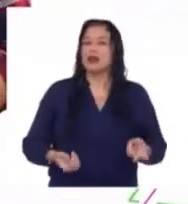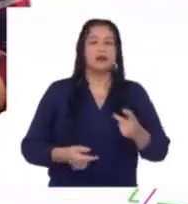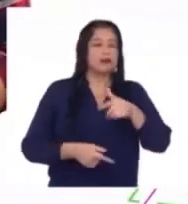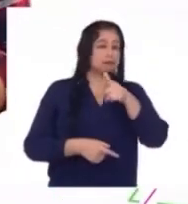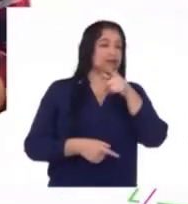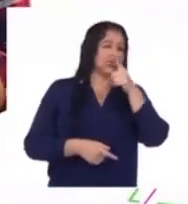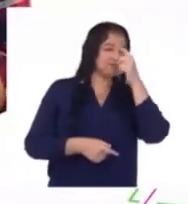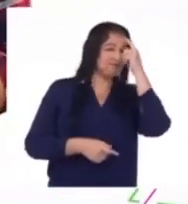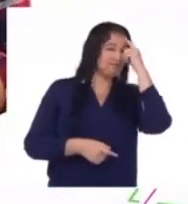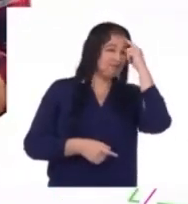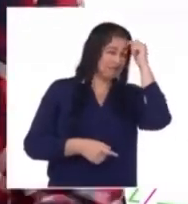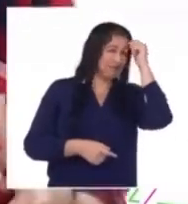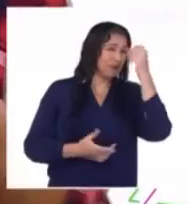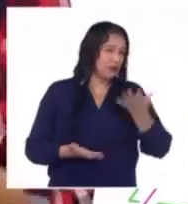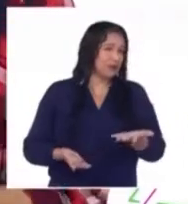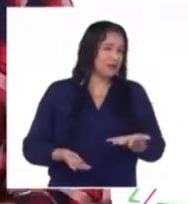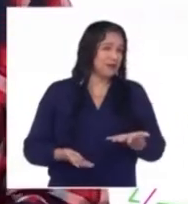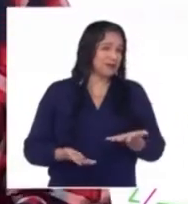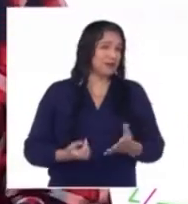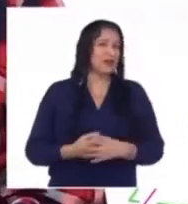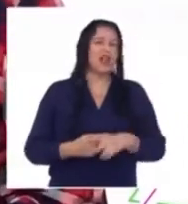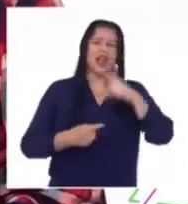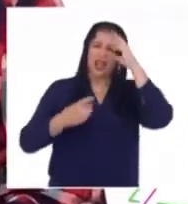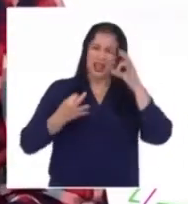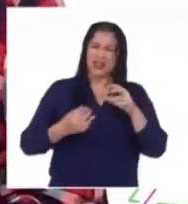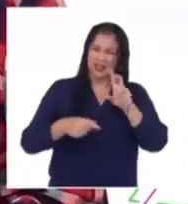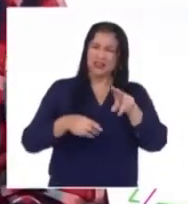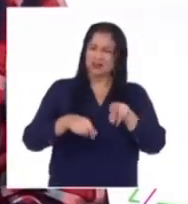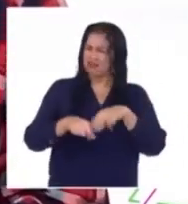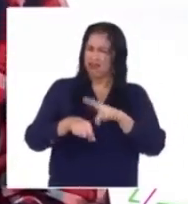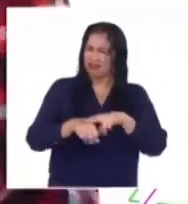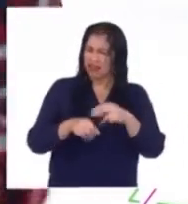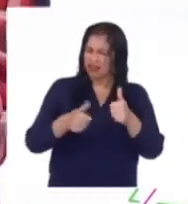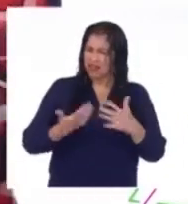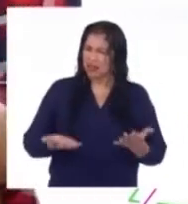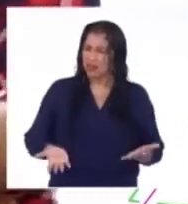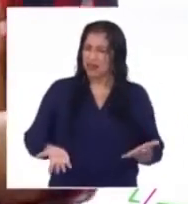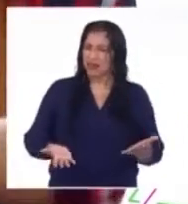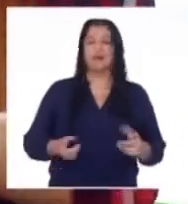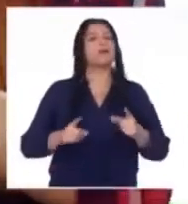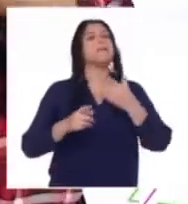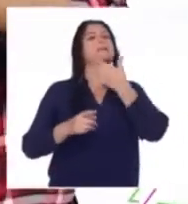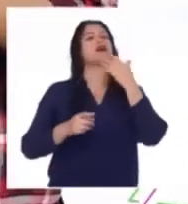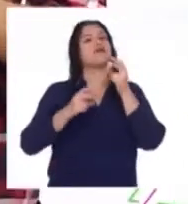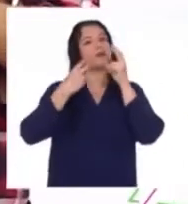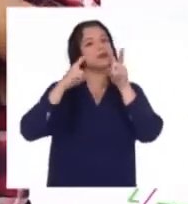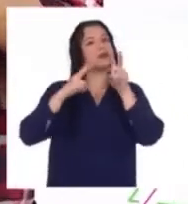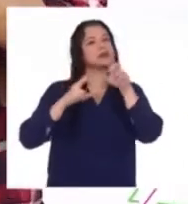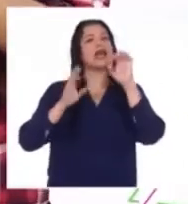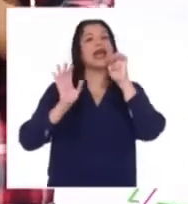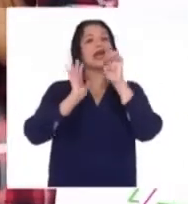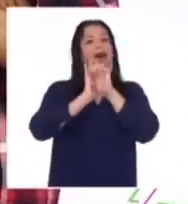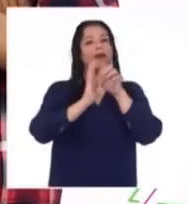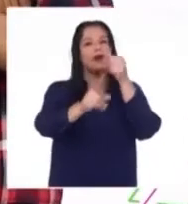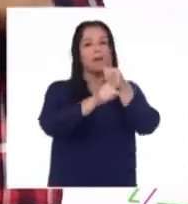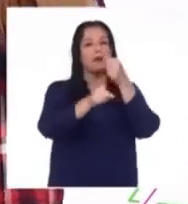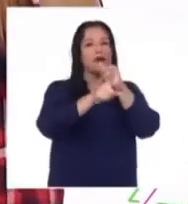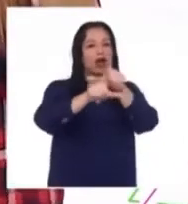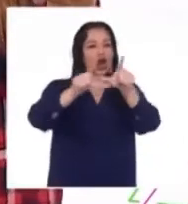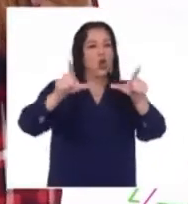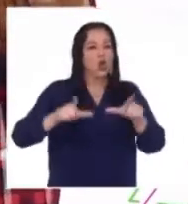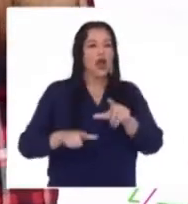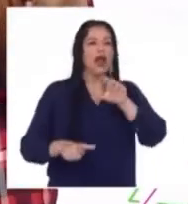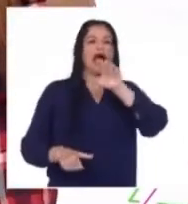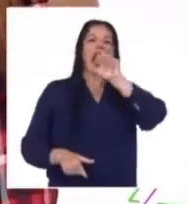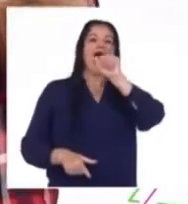conocido? ¿Creen que eso es común? Mejor vamos a ver este ejemplo de una joven asháninka que